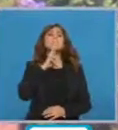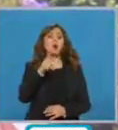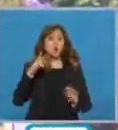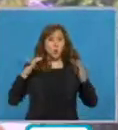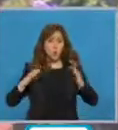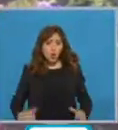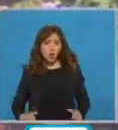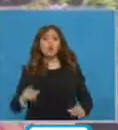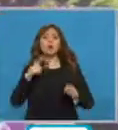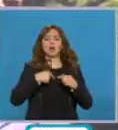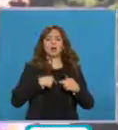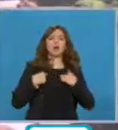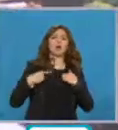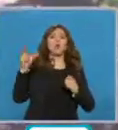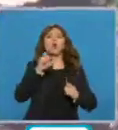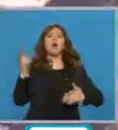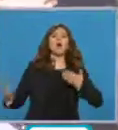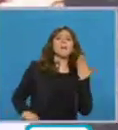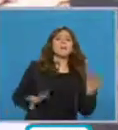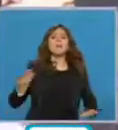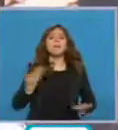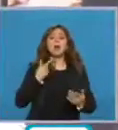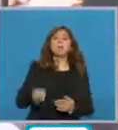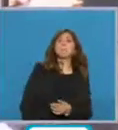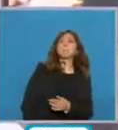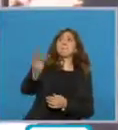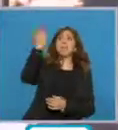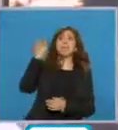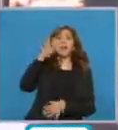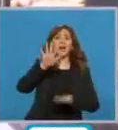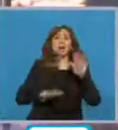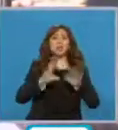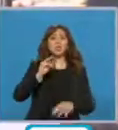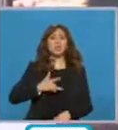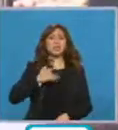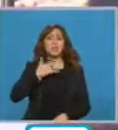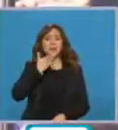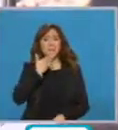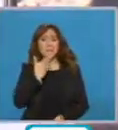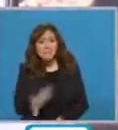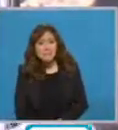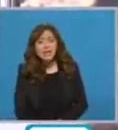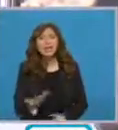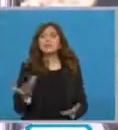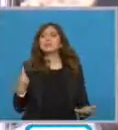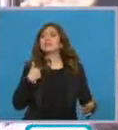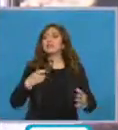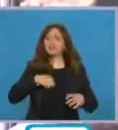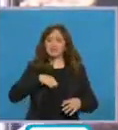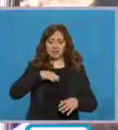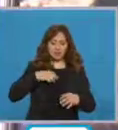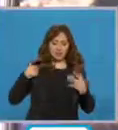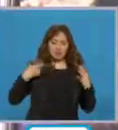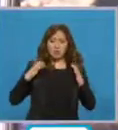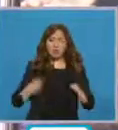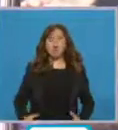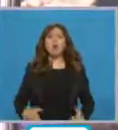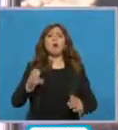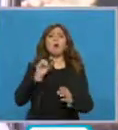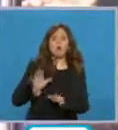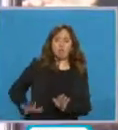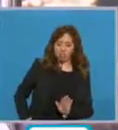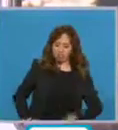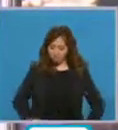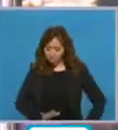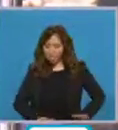el baile y en la aventada del ramo y todo esto, se sienten incómodos porque sienten que Se les todo el está tiempo se bajando. están levantando Ay, el vestido. sí. Exacto. O pisando, ¿no? O sea,